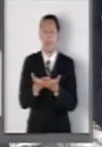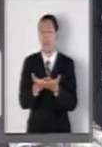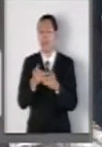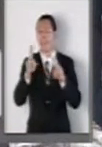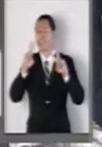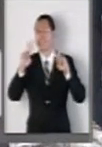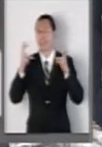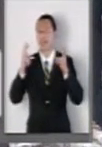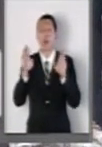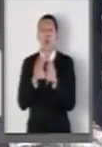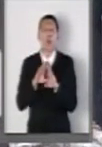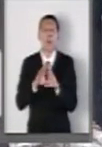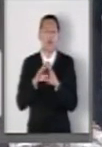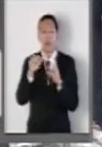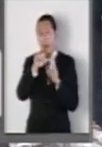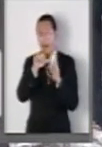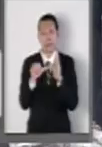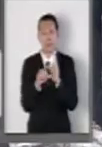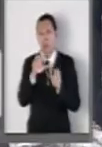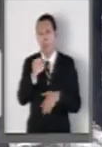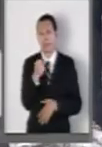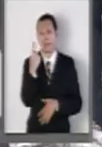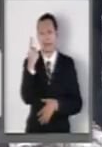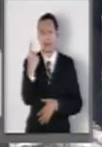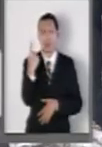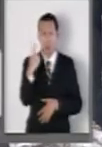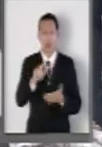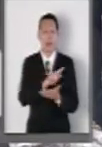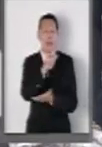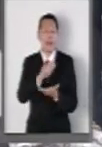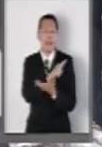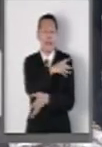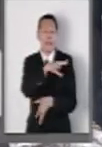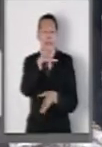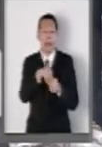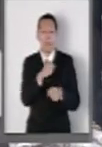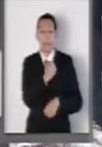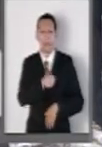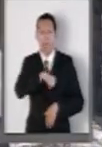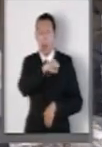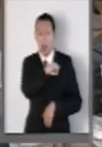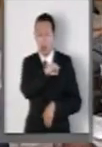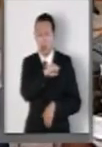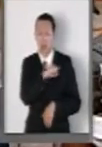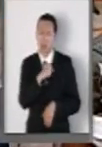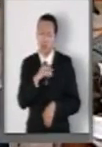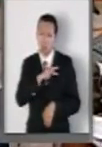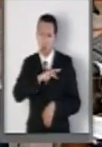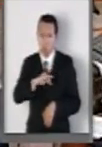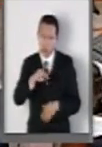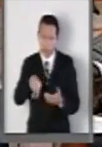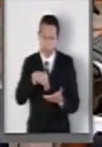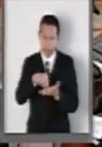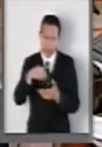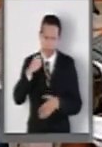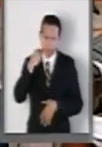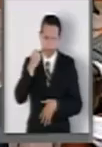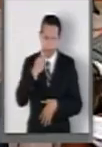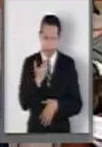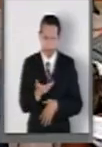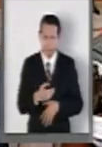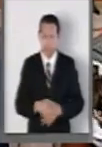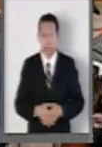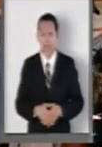por el que se adiciona el artículo 61 de la Ley General de Salud. Adelante, senador Menchaca.